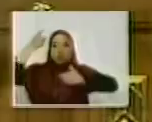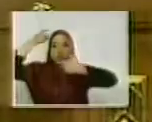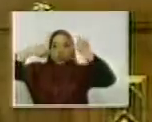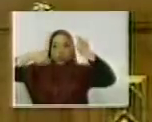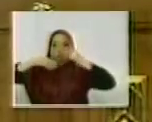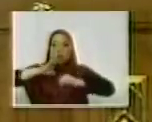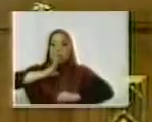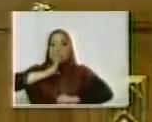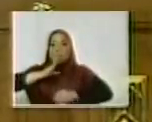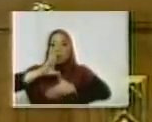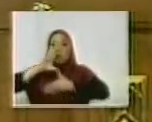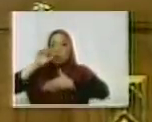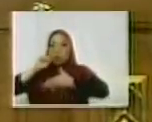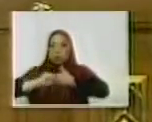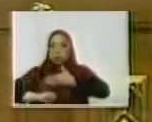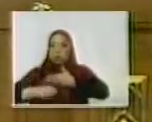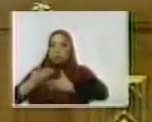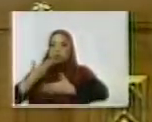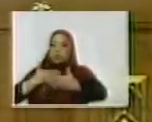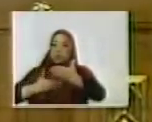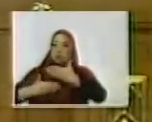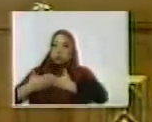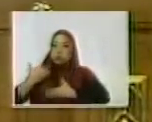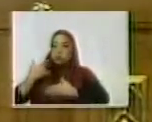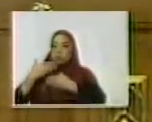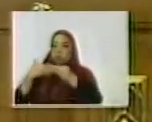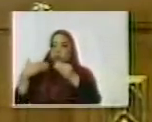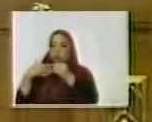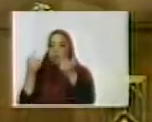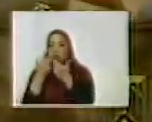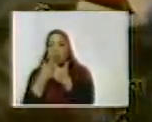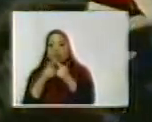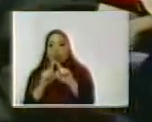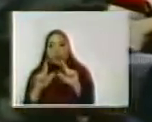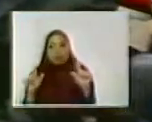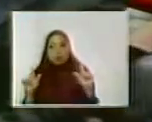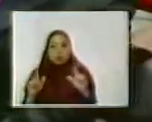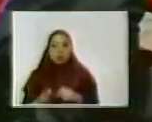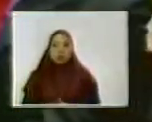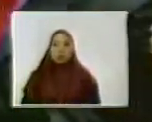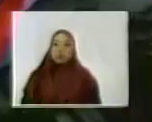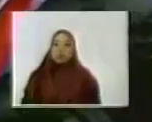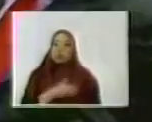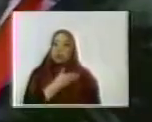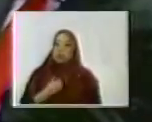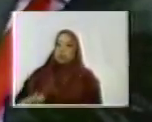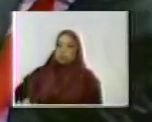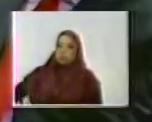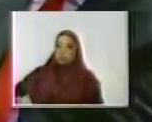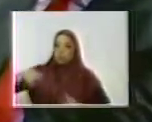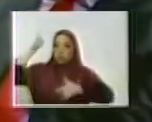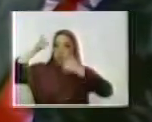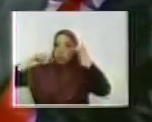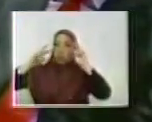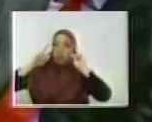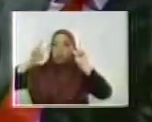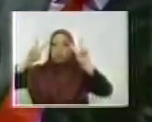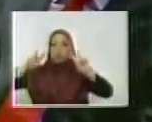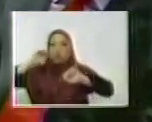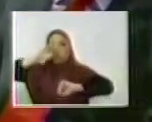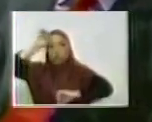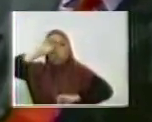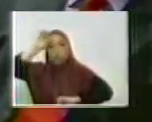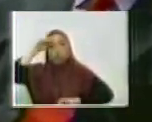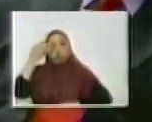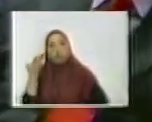Banco del Sur, mecanismos financieros y comerciales de liberación, el presidente hace una década logró visualizar, y